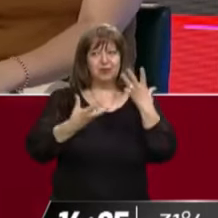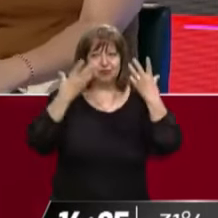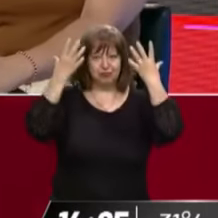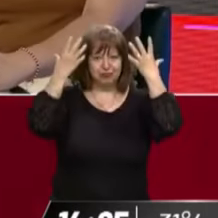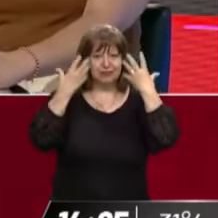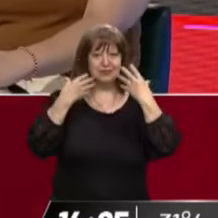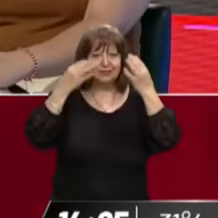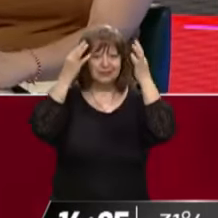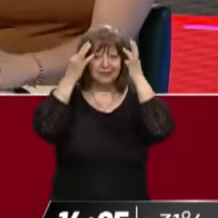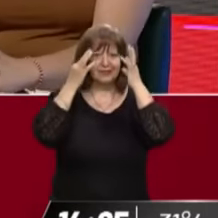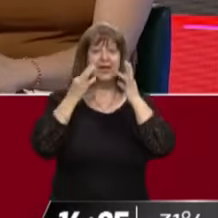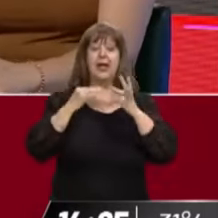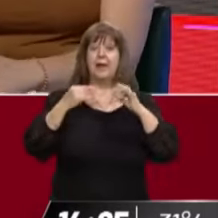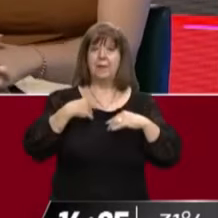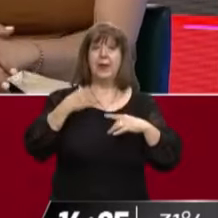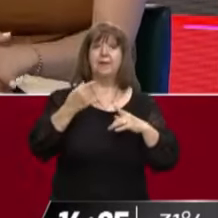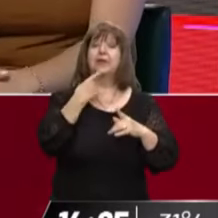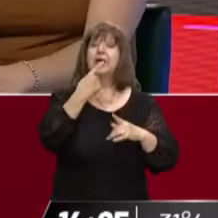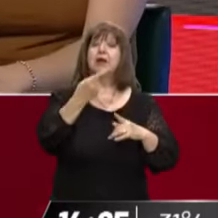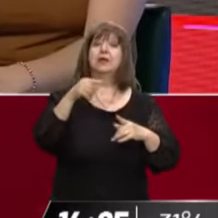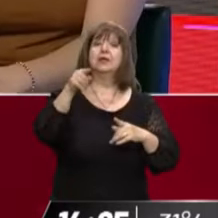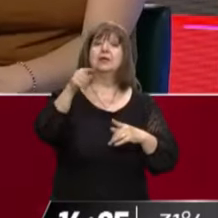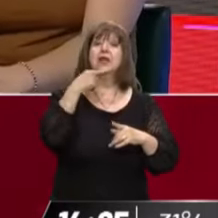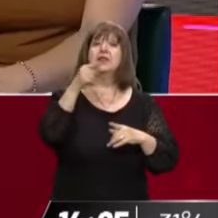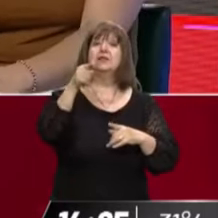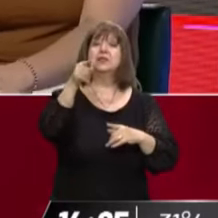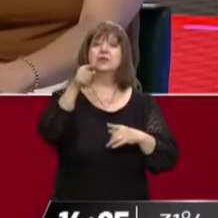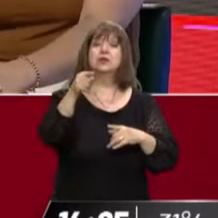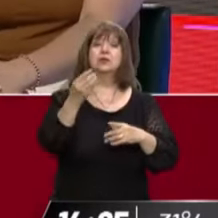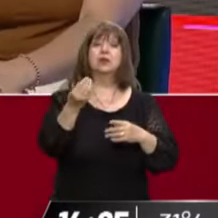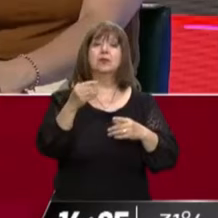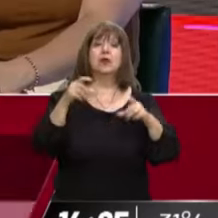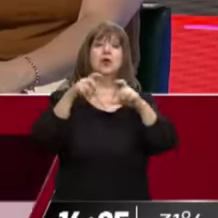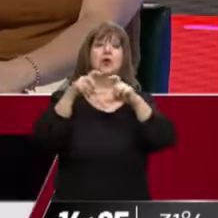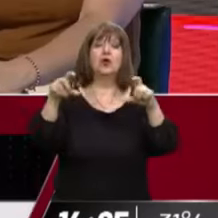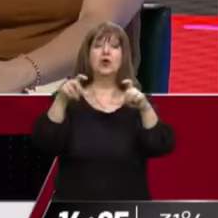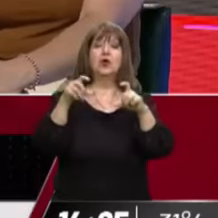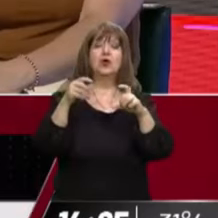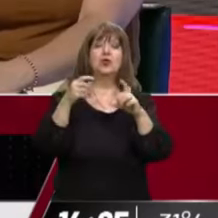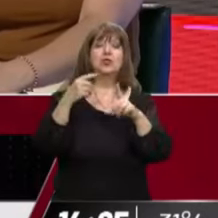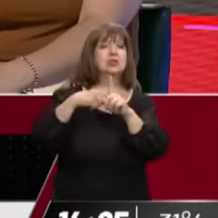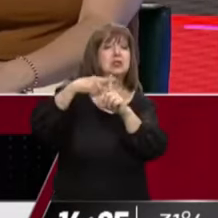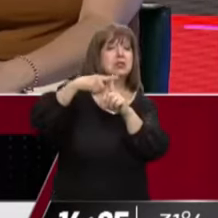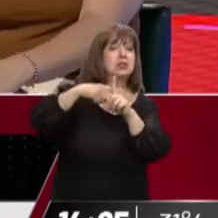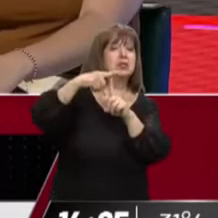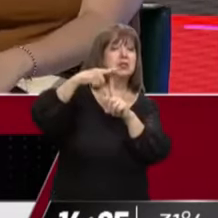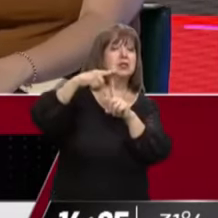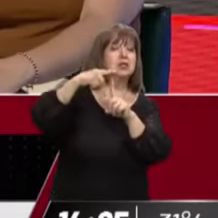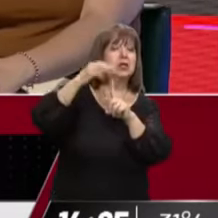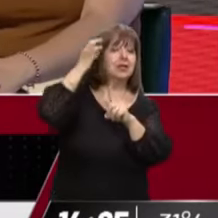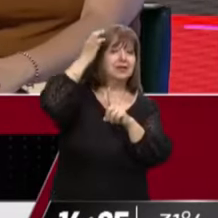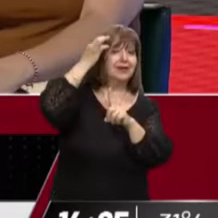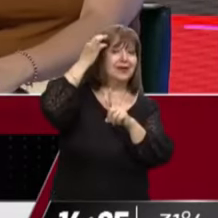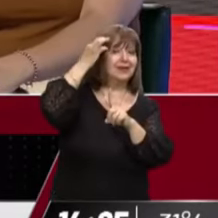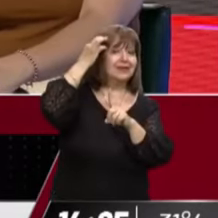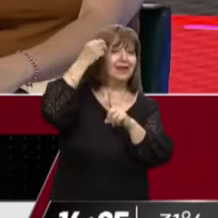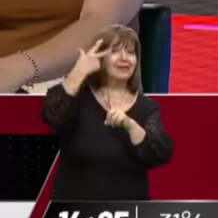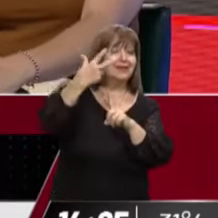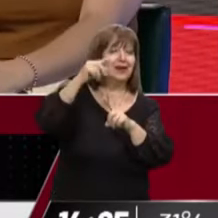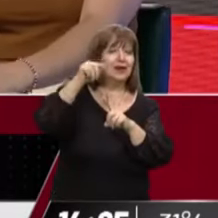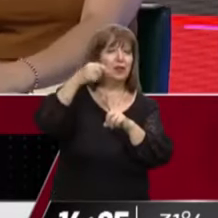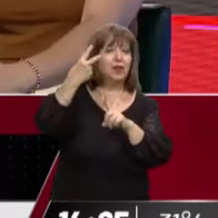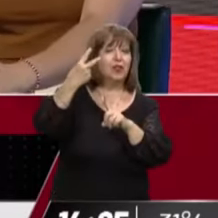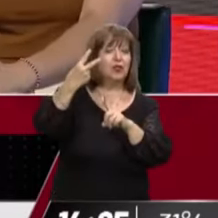Bueno, estoy chequeando algunos. ¿Qué temperatura le figura a ustedes que tienen la posta ahí en el canal? 33.2. Ah, ahora